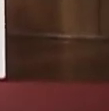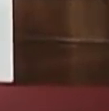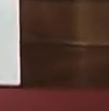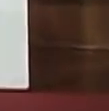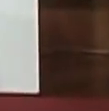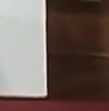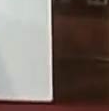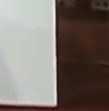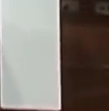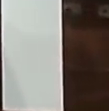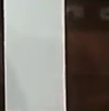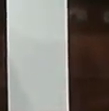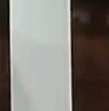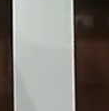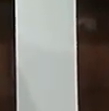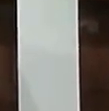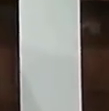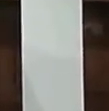a